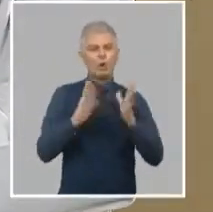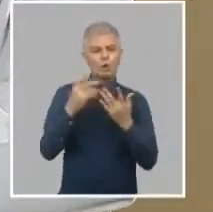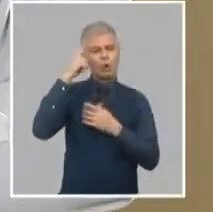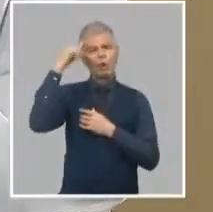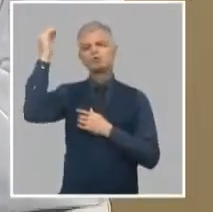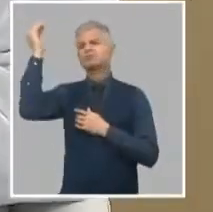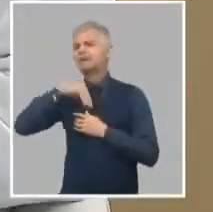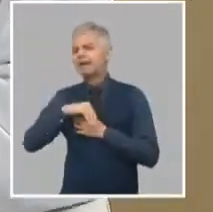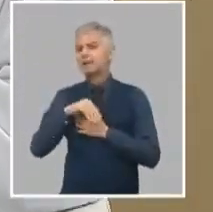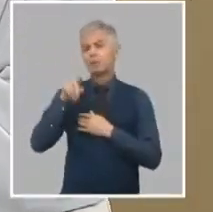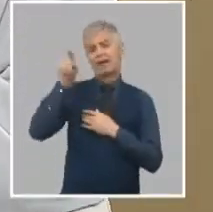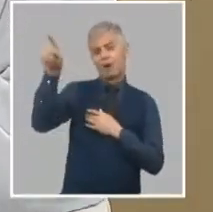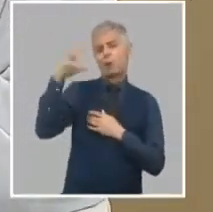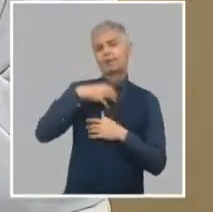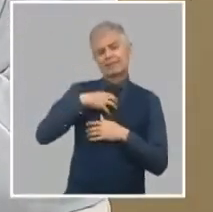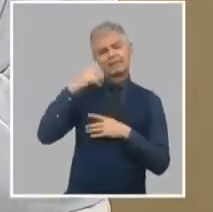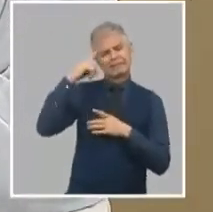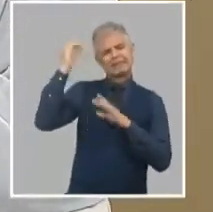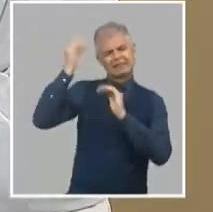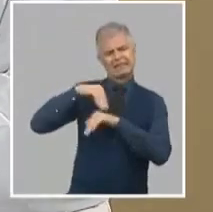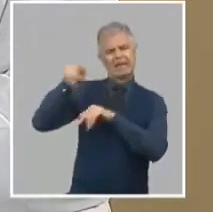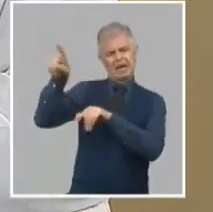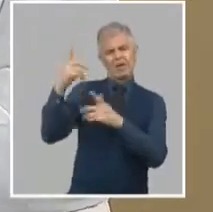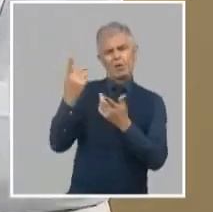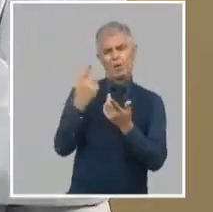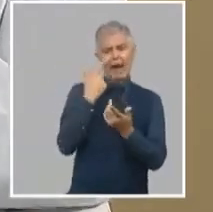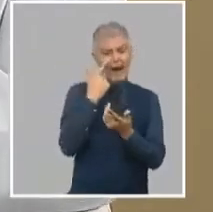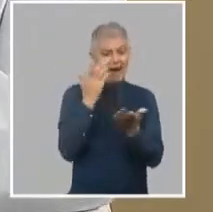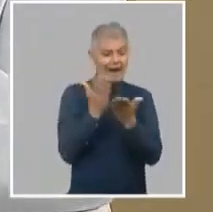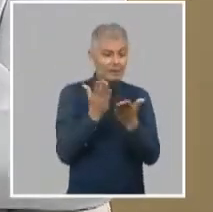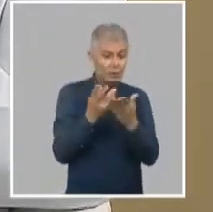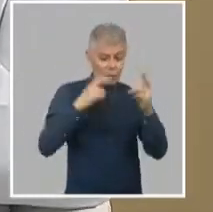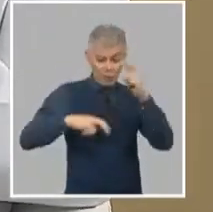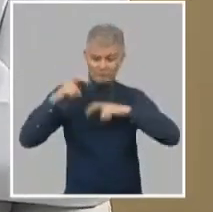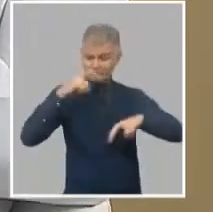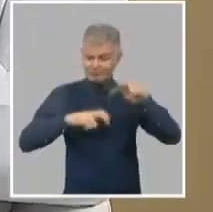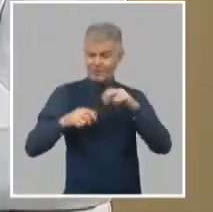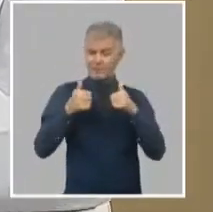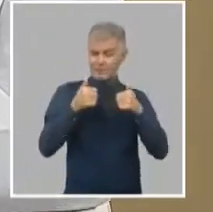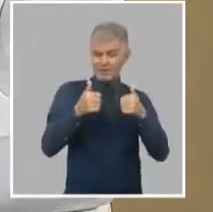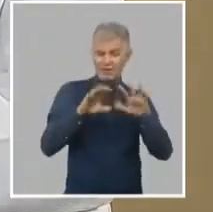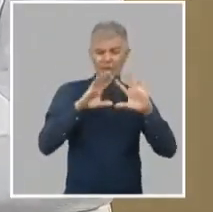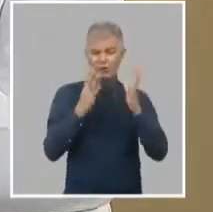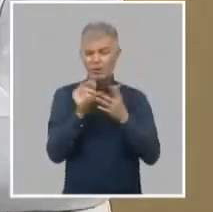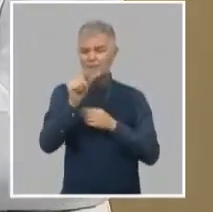ellos tenían por haber estudiado muy bien los casos, o sea, las